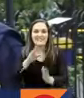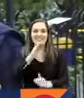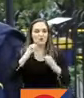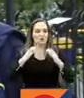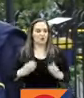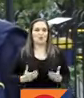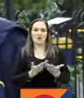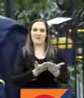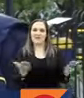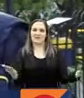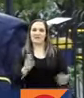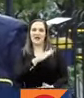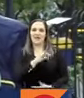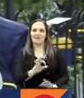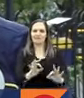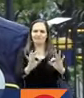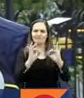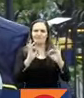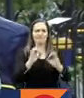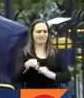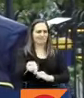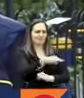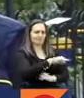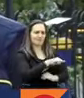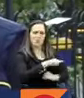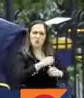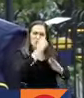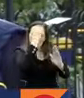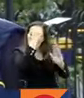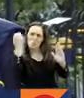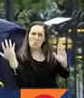ciudadanía de Santiago de Cali, que en forma absoluta y